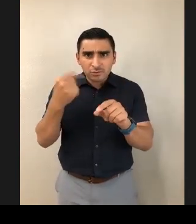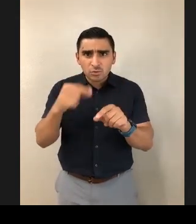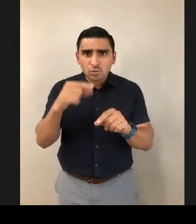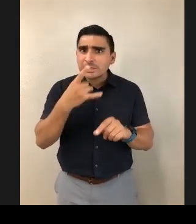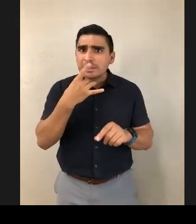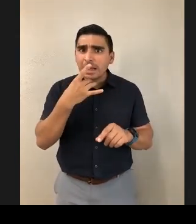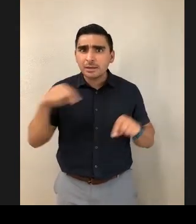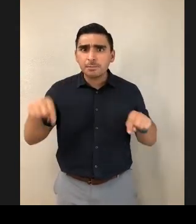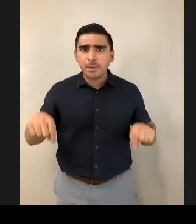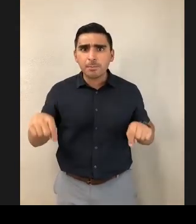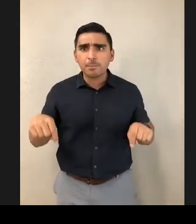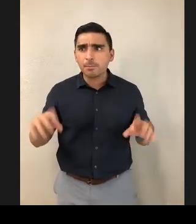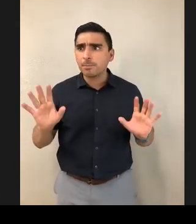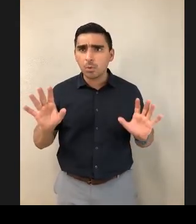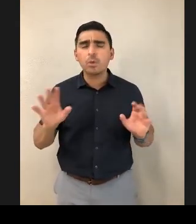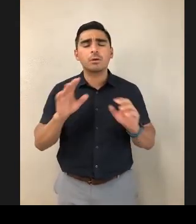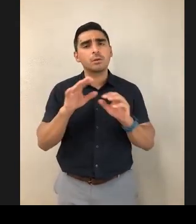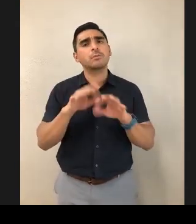verde?